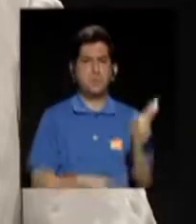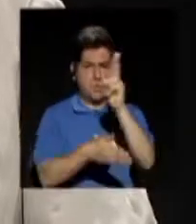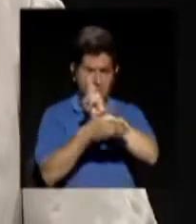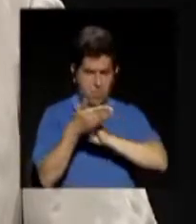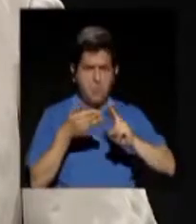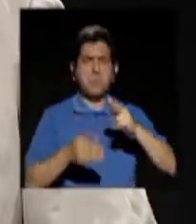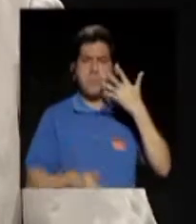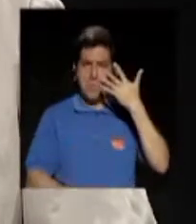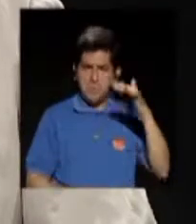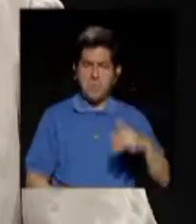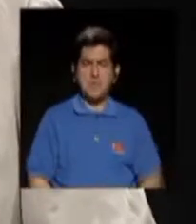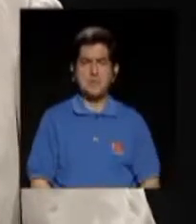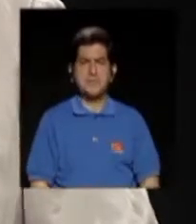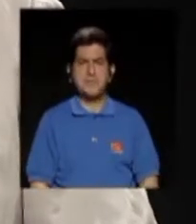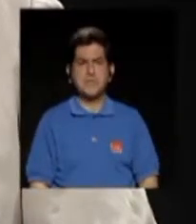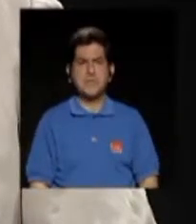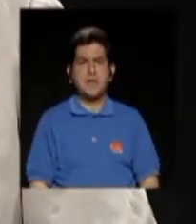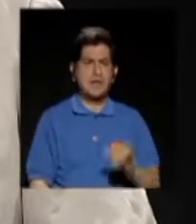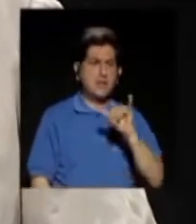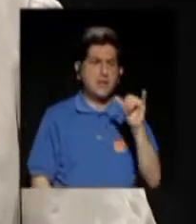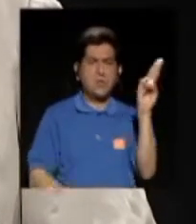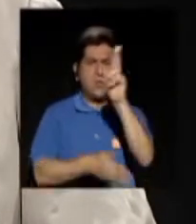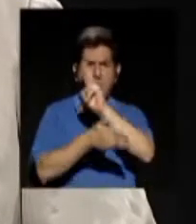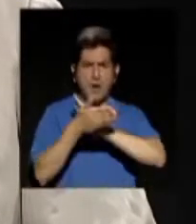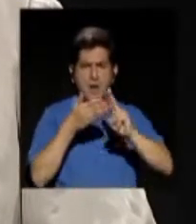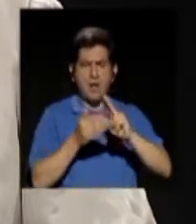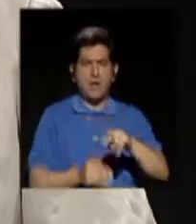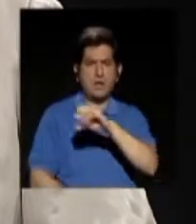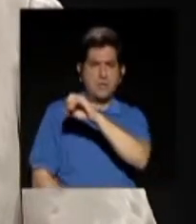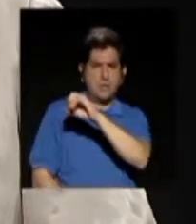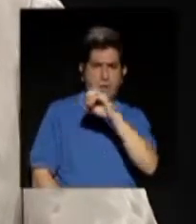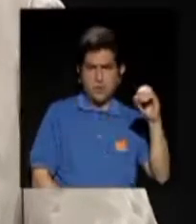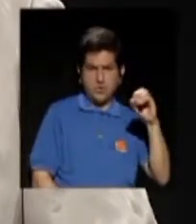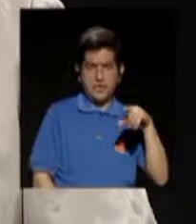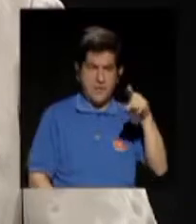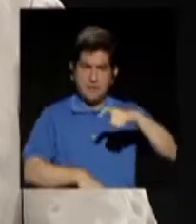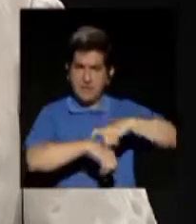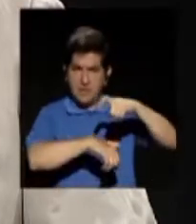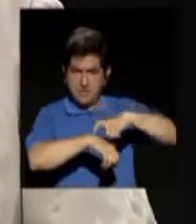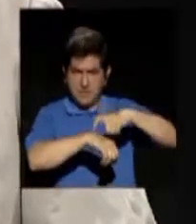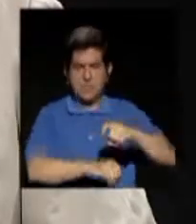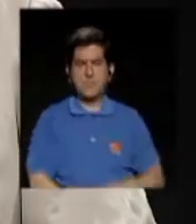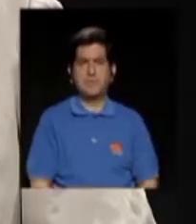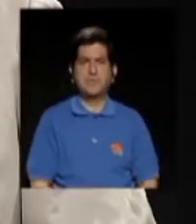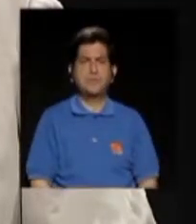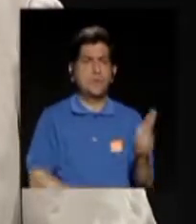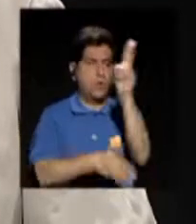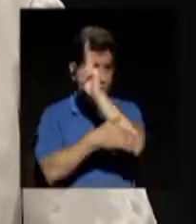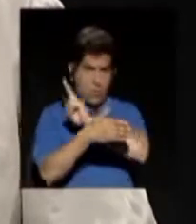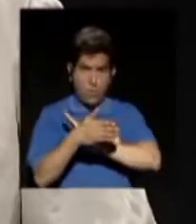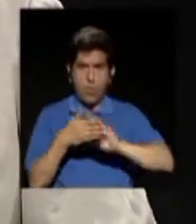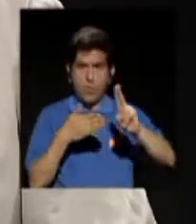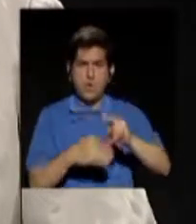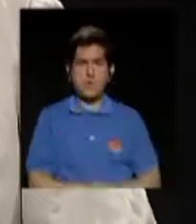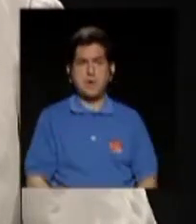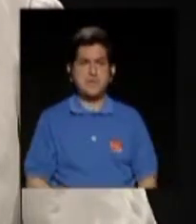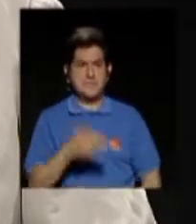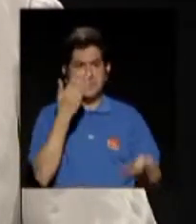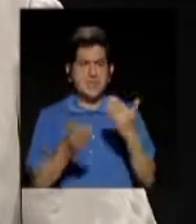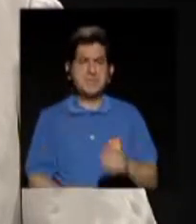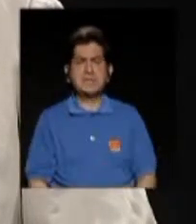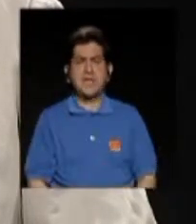parecida a buena parte de las universidades occidentales de esa época, es decir, universidades